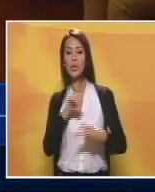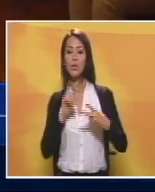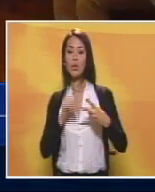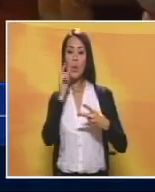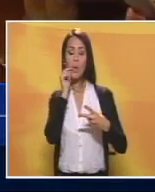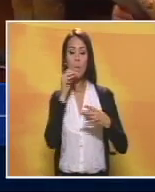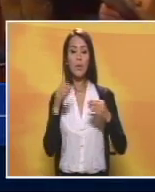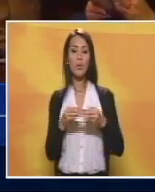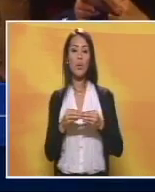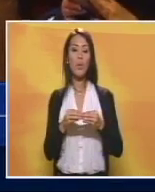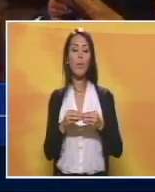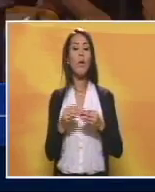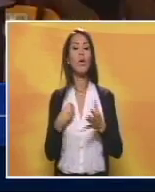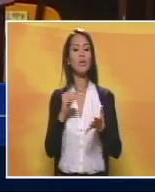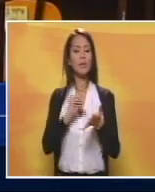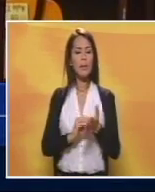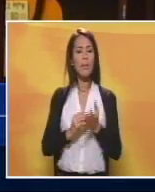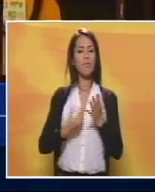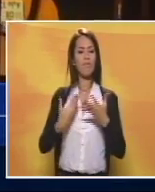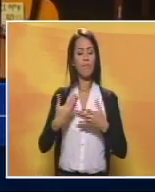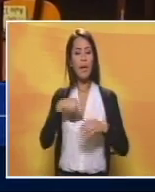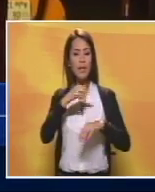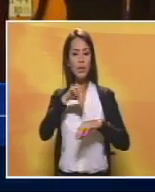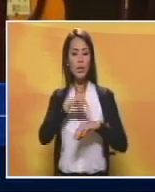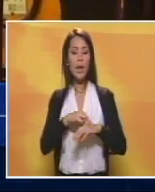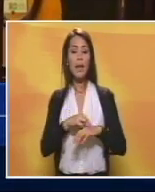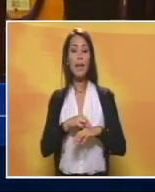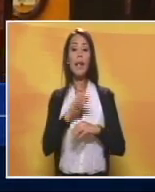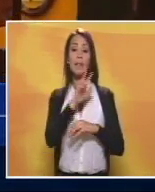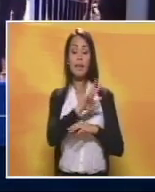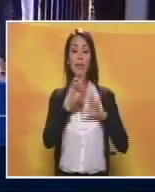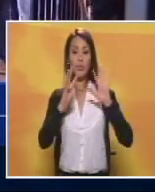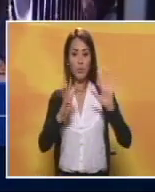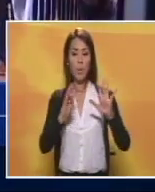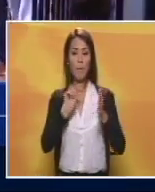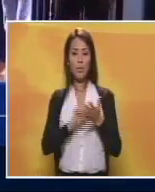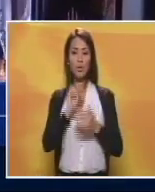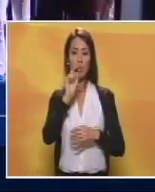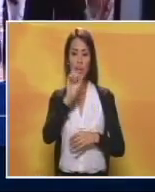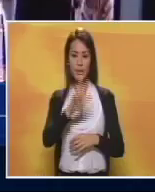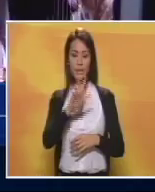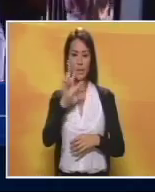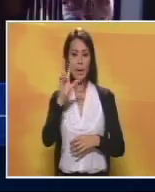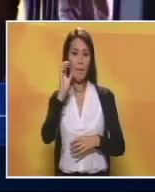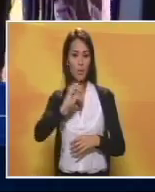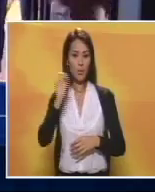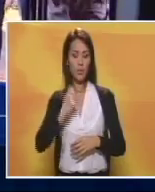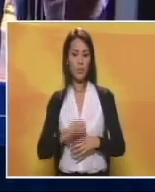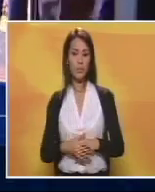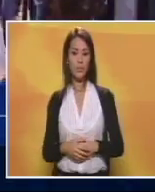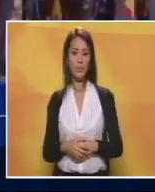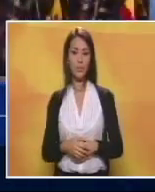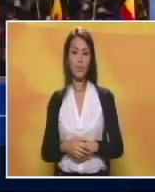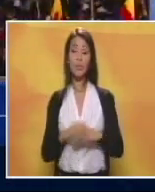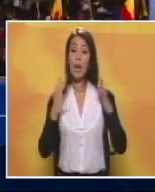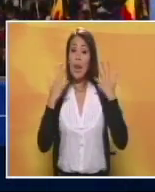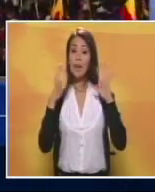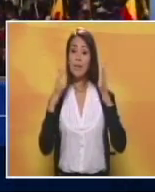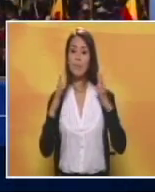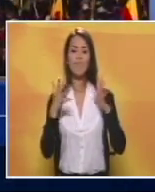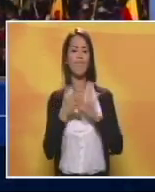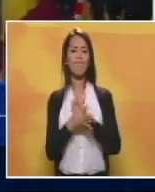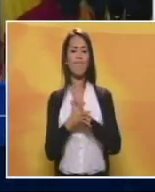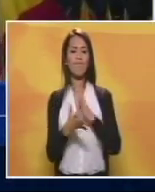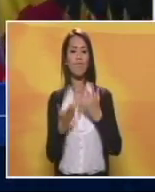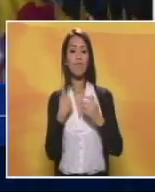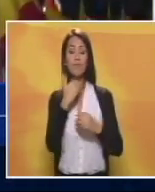Alvarado del Partido Restauración Nacional con un 39.33%. Por supuesto que la celebración no se